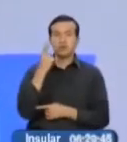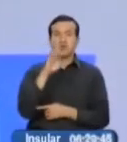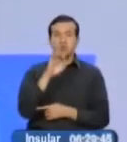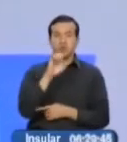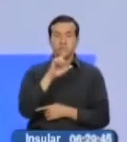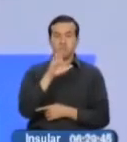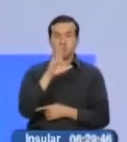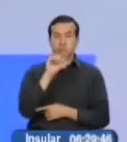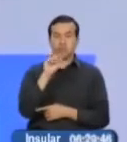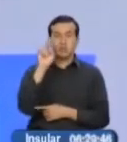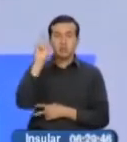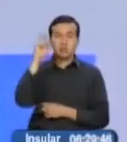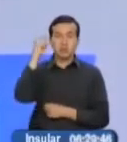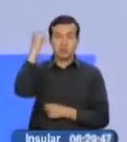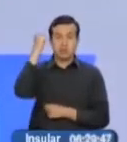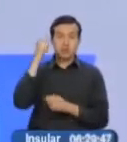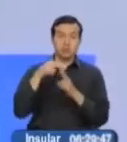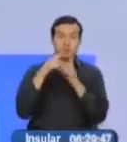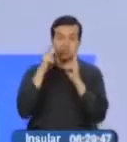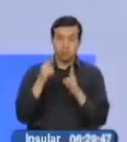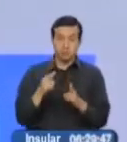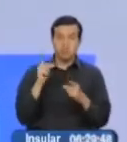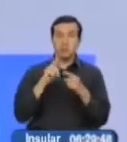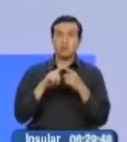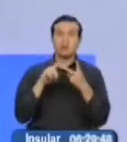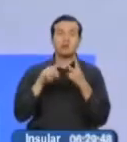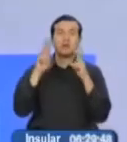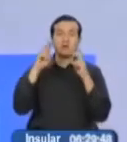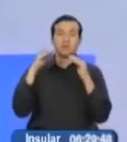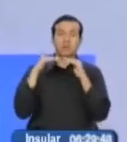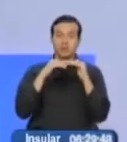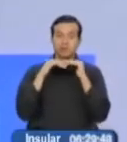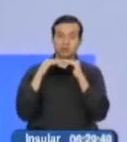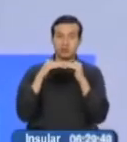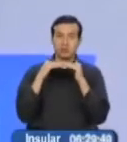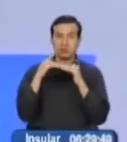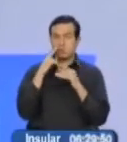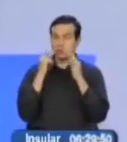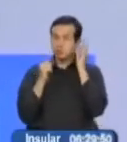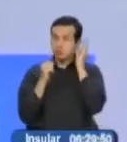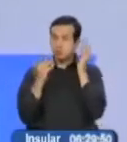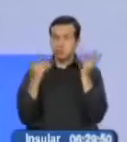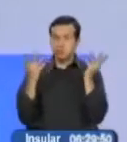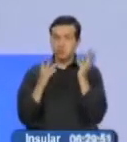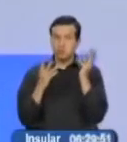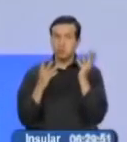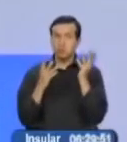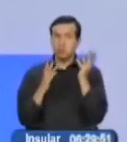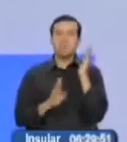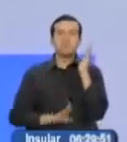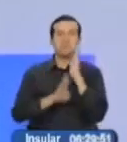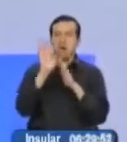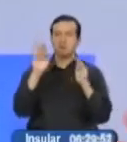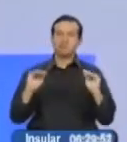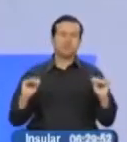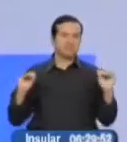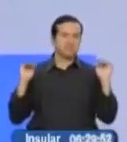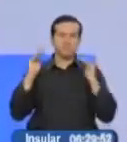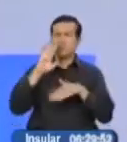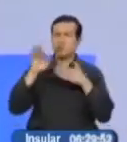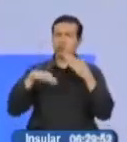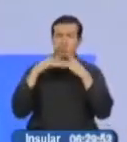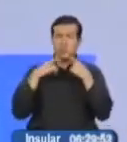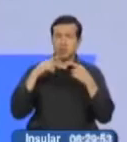en términos de derechos humanos y de los temas de igualdad de género y de empoderamiento de las mujeres es la más avanzada de todas las